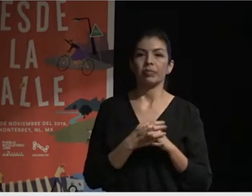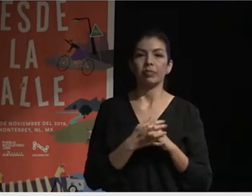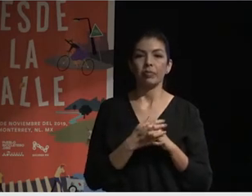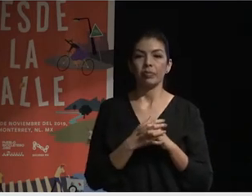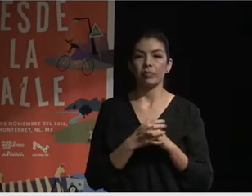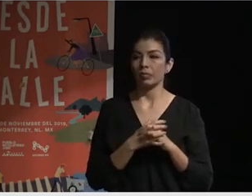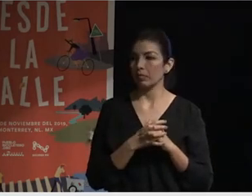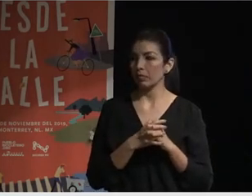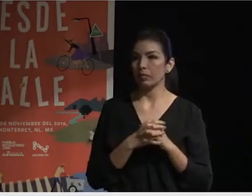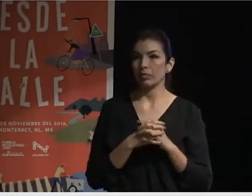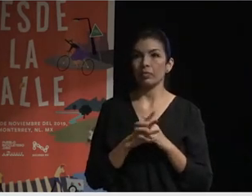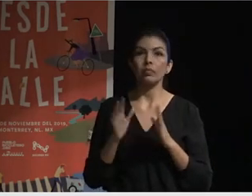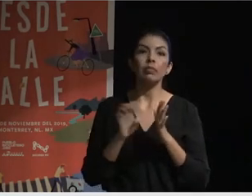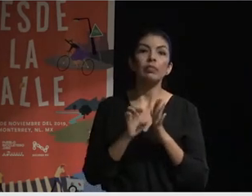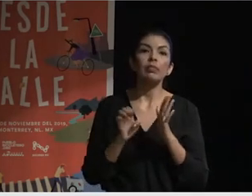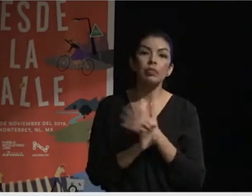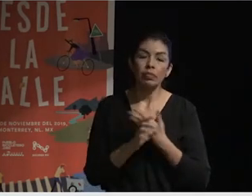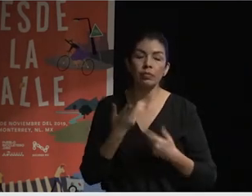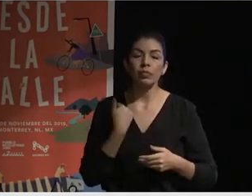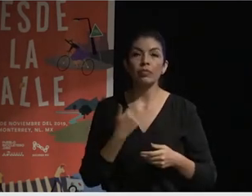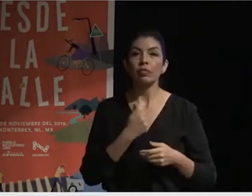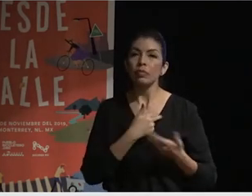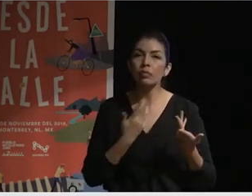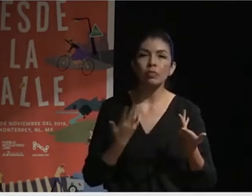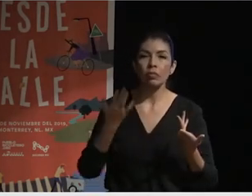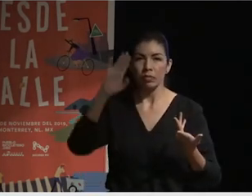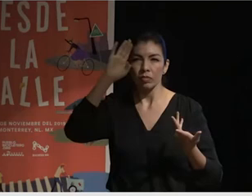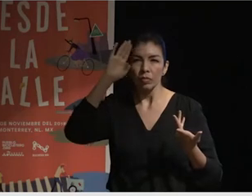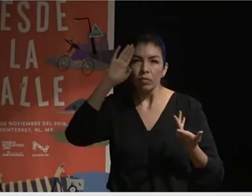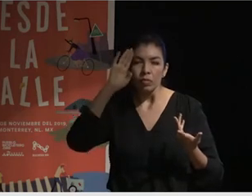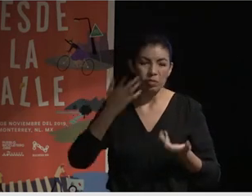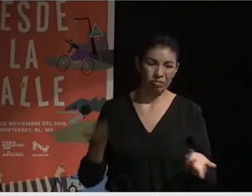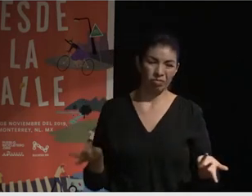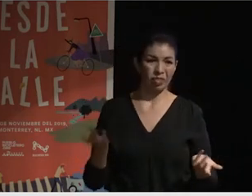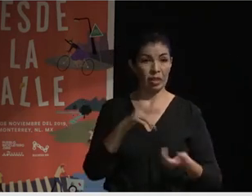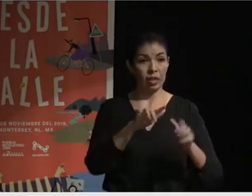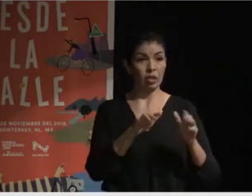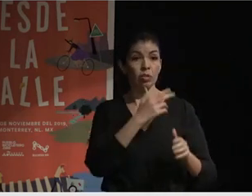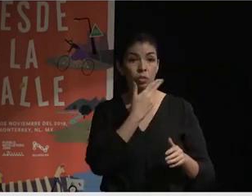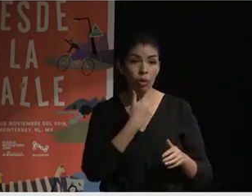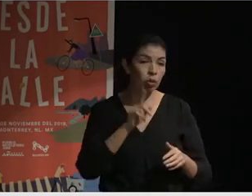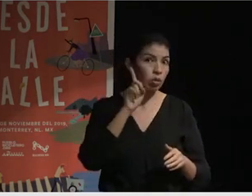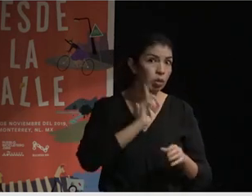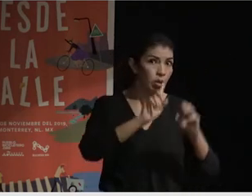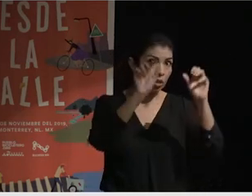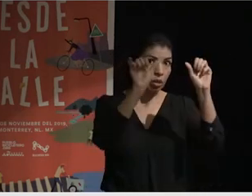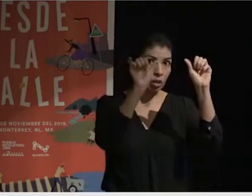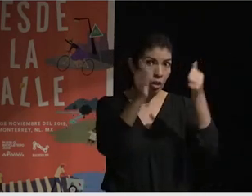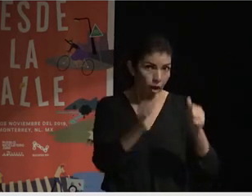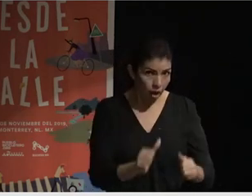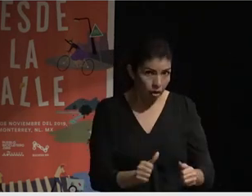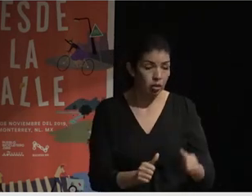¿qué papel cumple? Pues los artistas, por ejemplo, son como peones, en realidad luego ni se dan cuenta, o incluso son chavos que se dan cuenta que